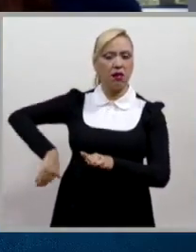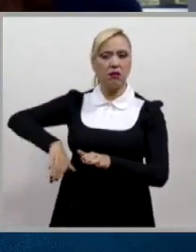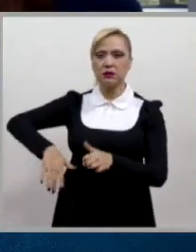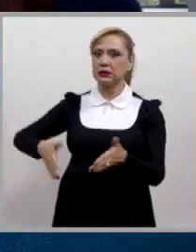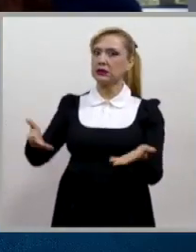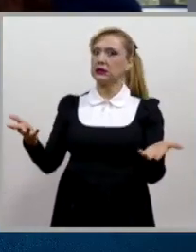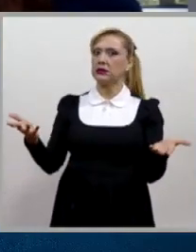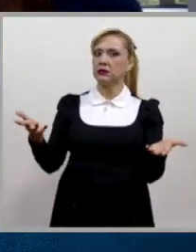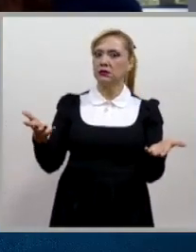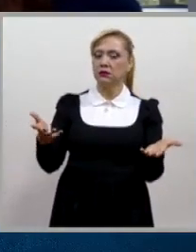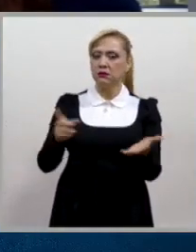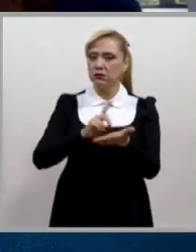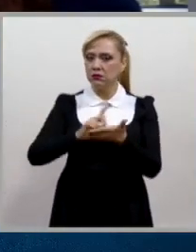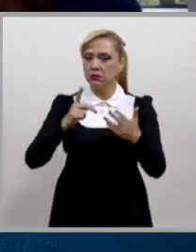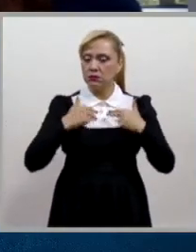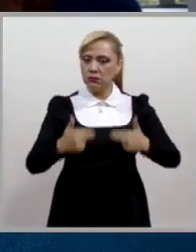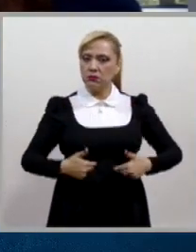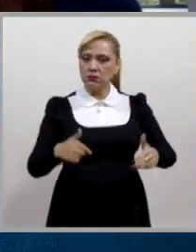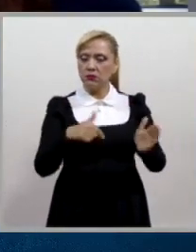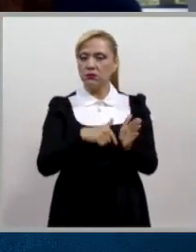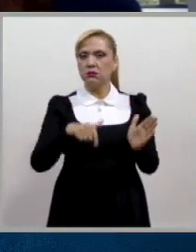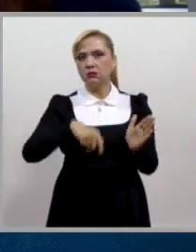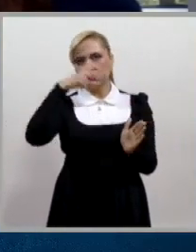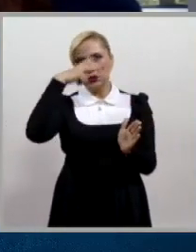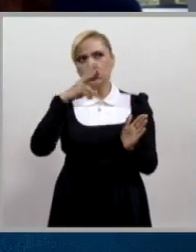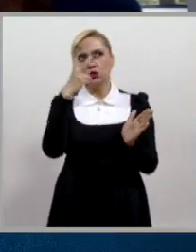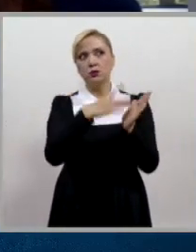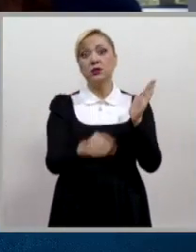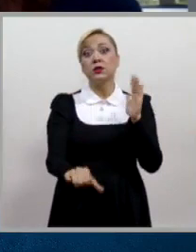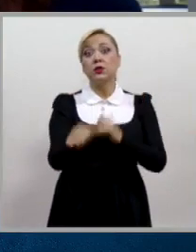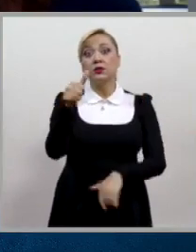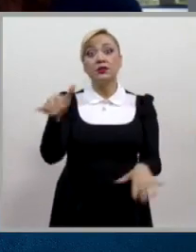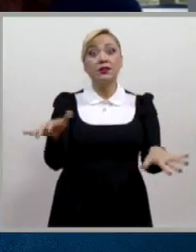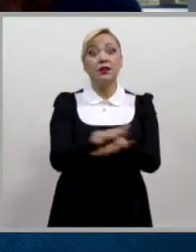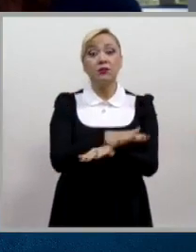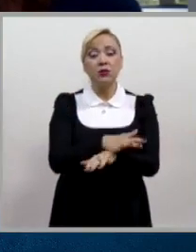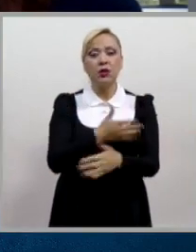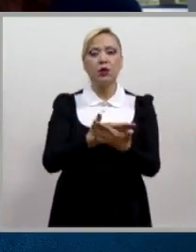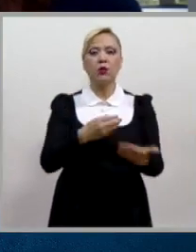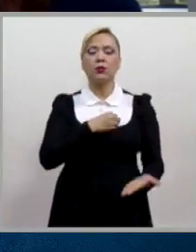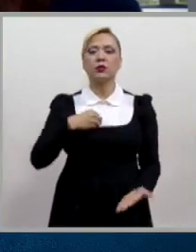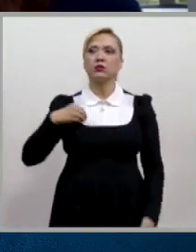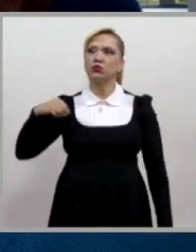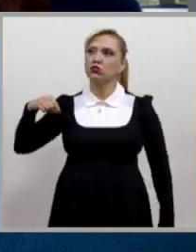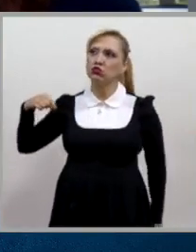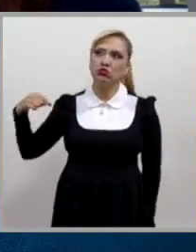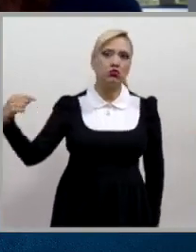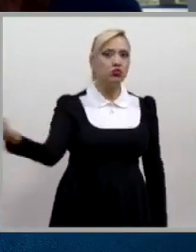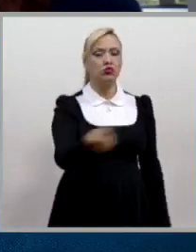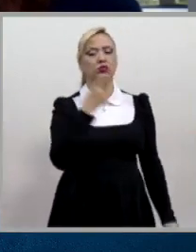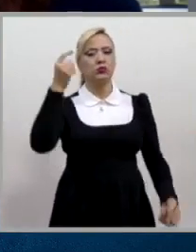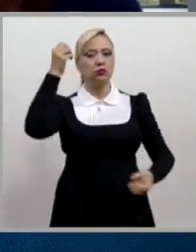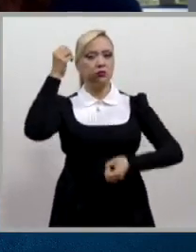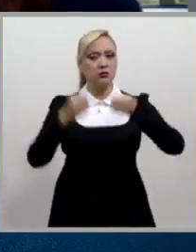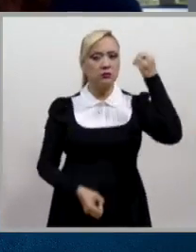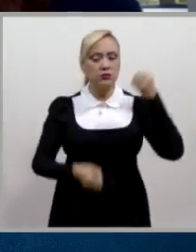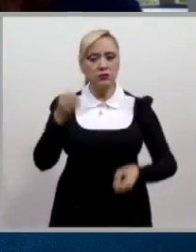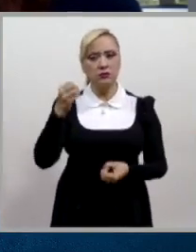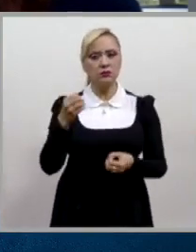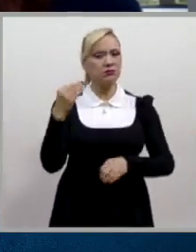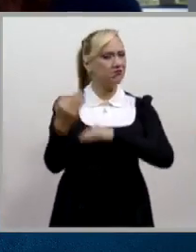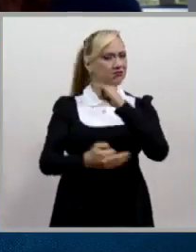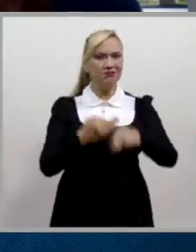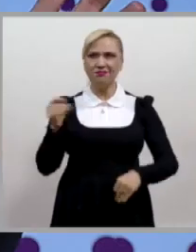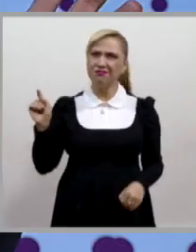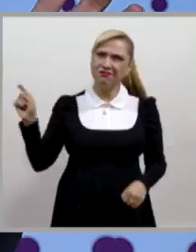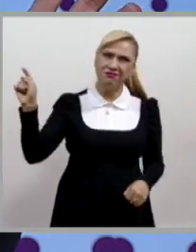jurídica de los derechos humanos constitucionalizada en México en el año 2011 impone la obligación para la autoridad, no solamente judicial o jurisdiccional, para todas las